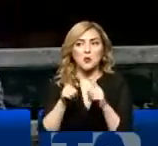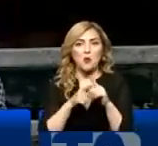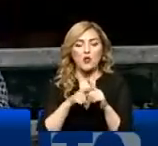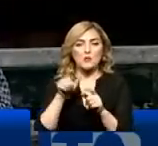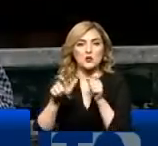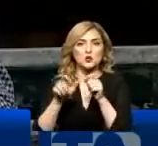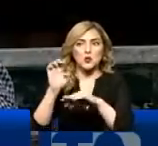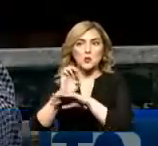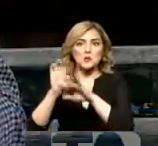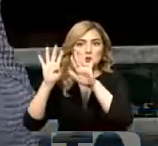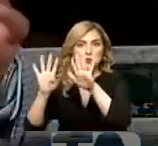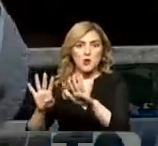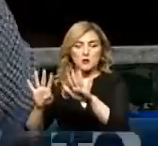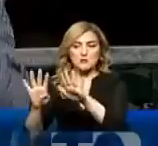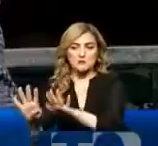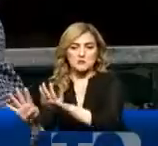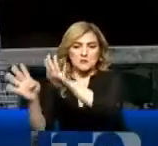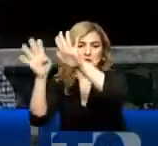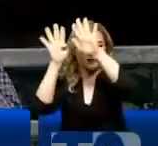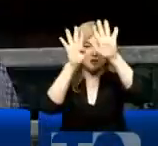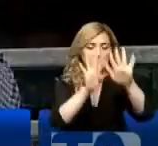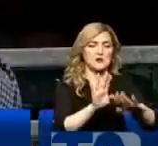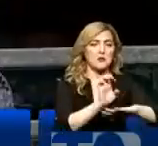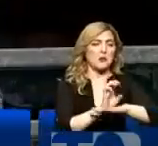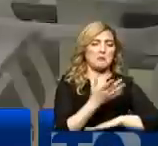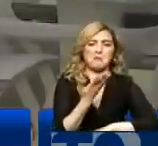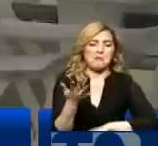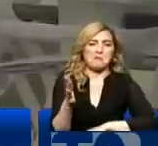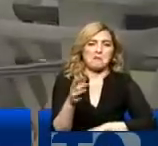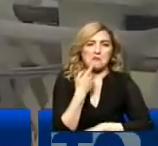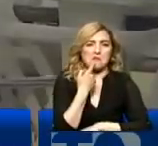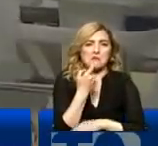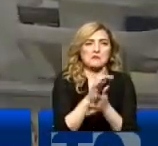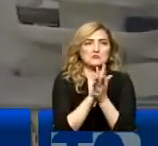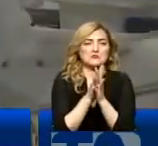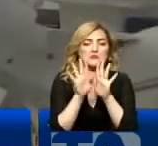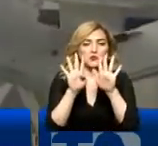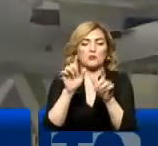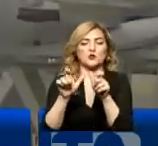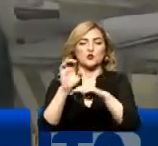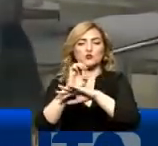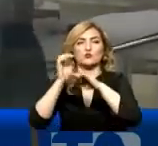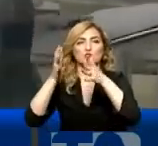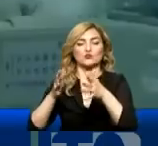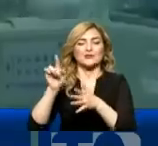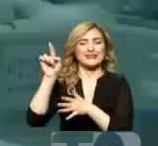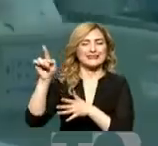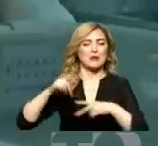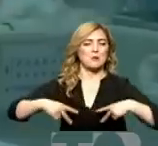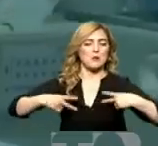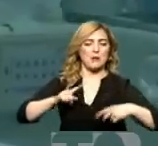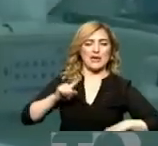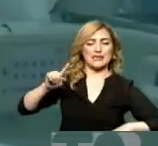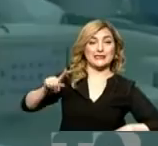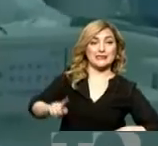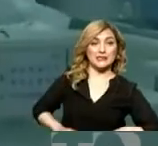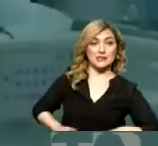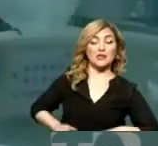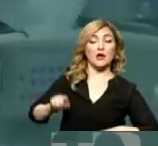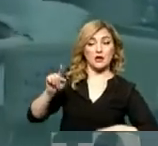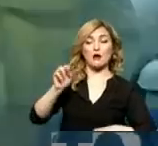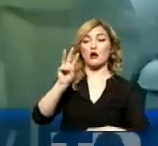respecto de la extracción o evacuación de los 9 compatriotas ecuatorianos que se encuentran